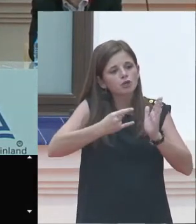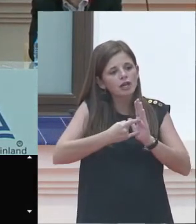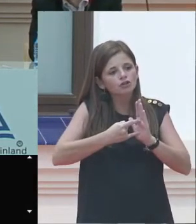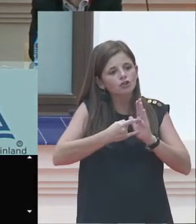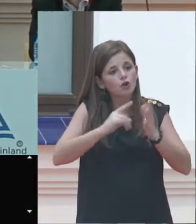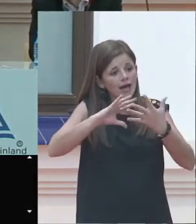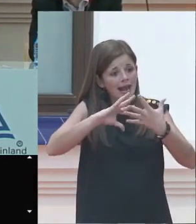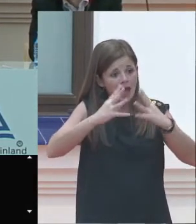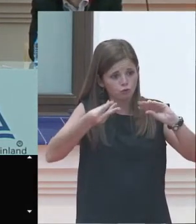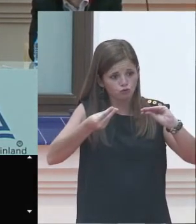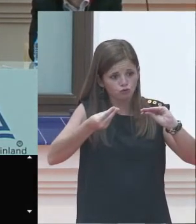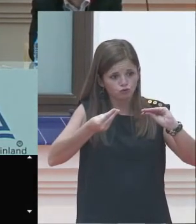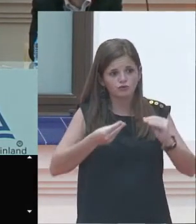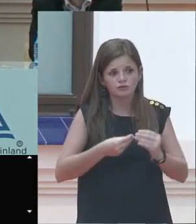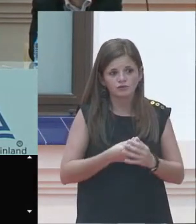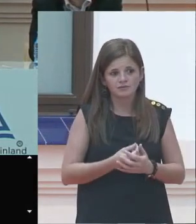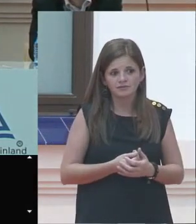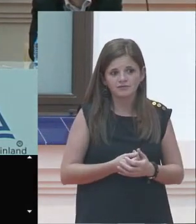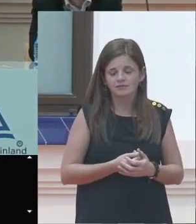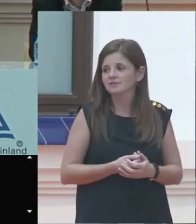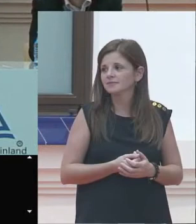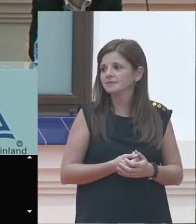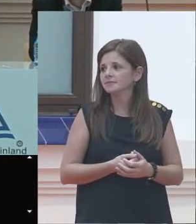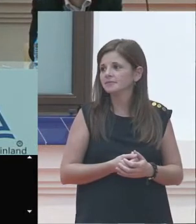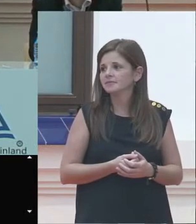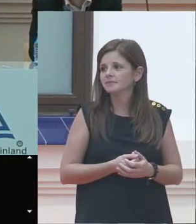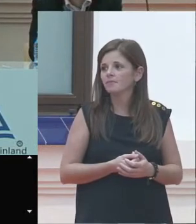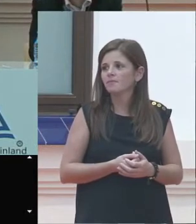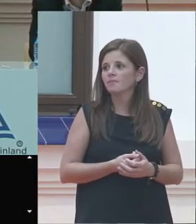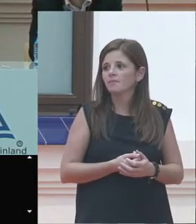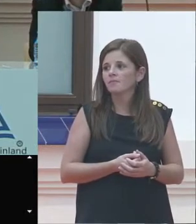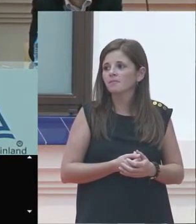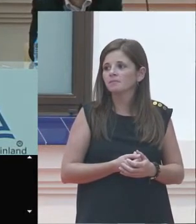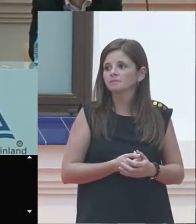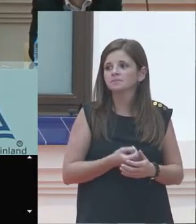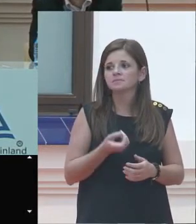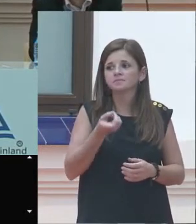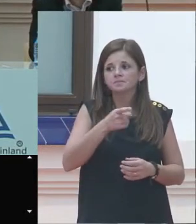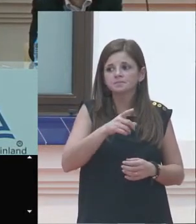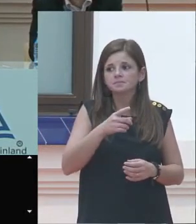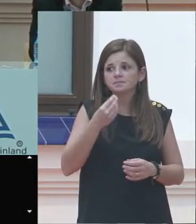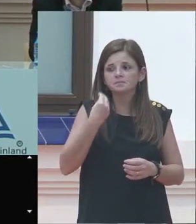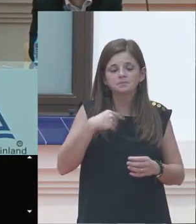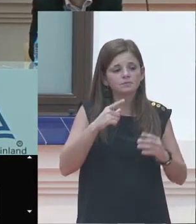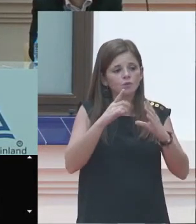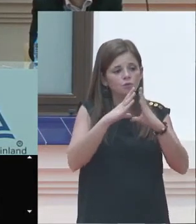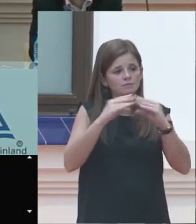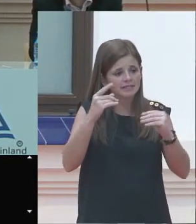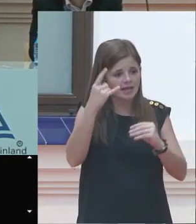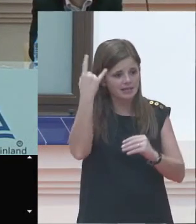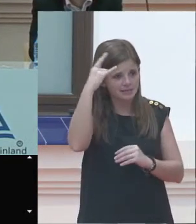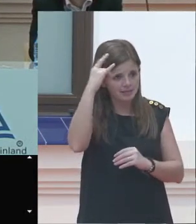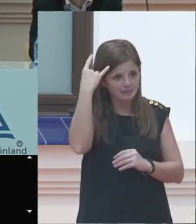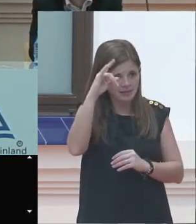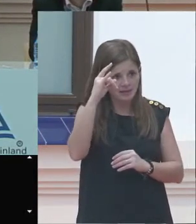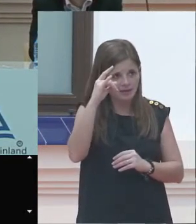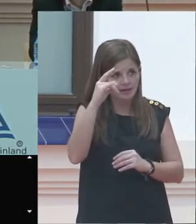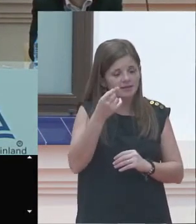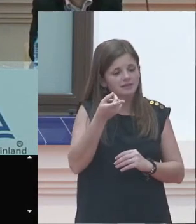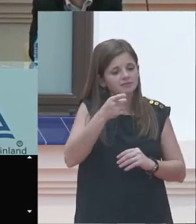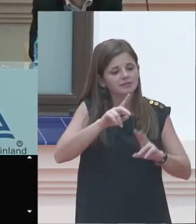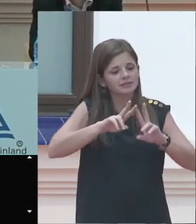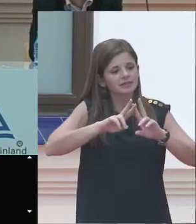¿vale? Fernando es doctor ingeniero en informática por la Universidad de Salamanca. Como